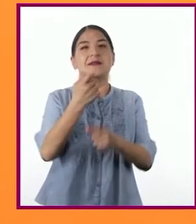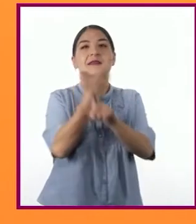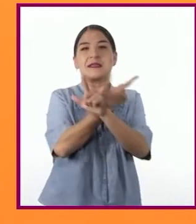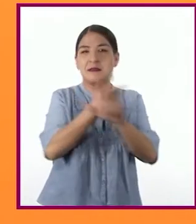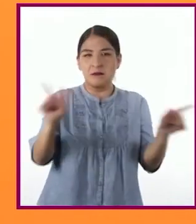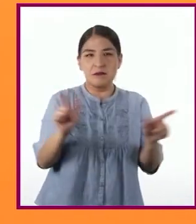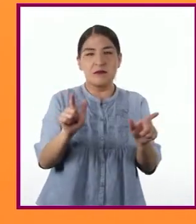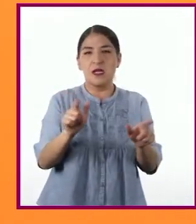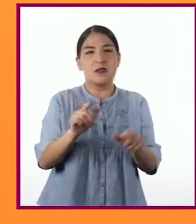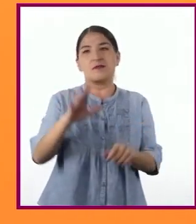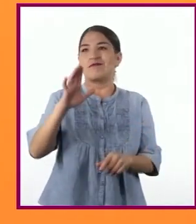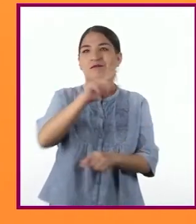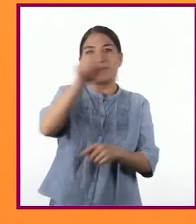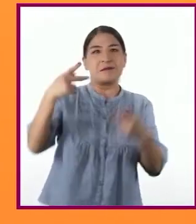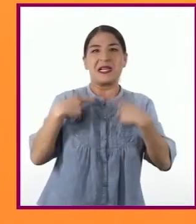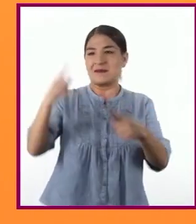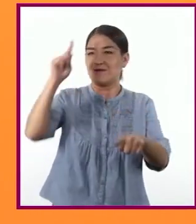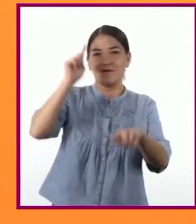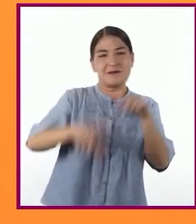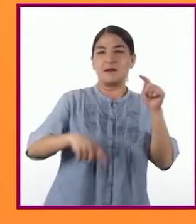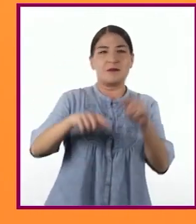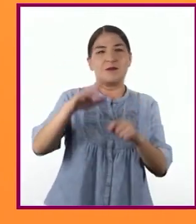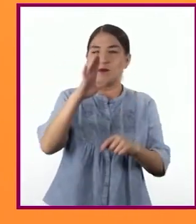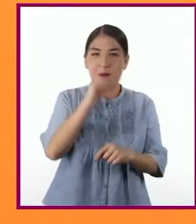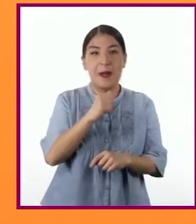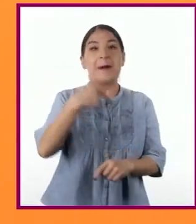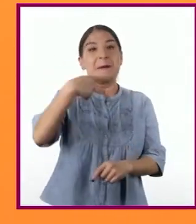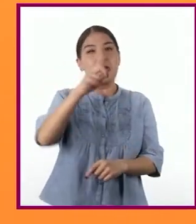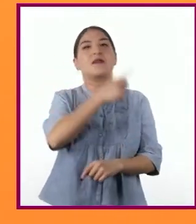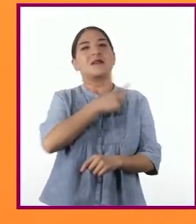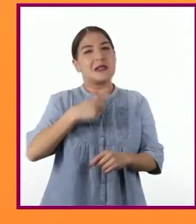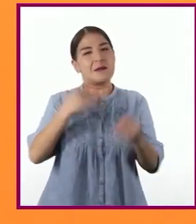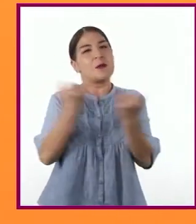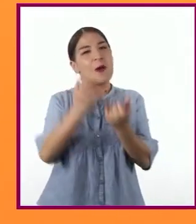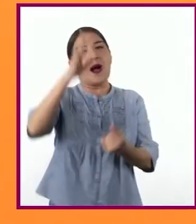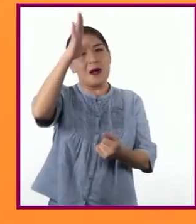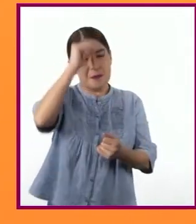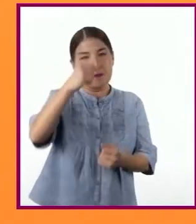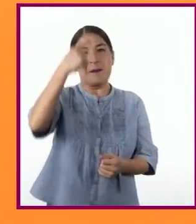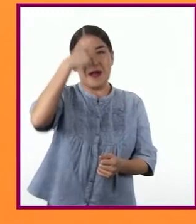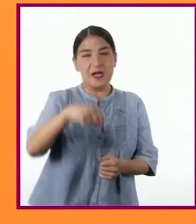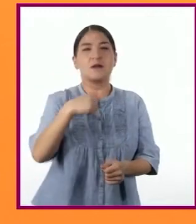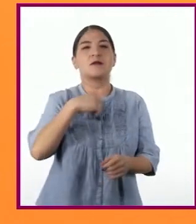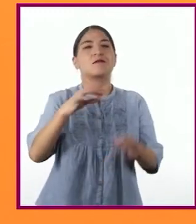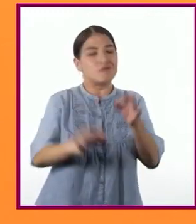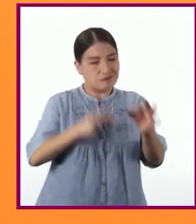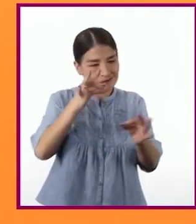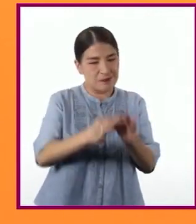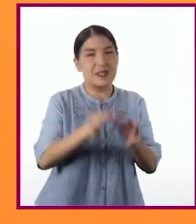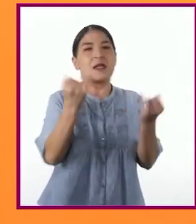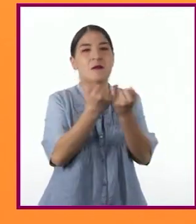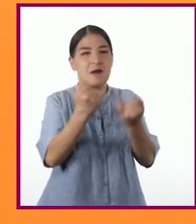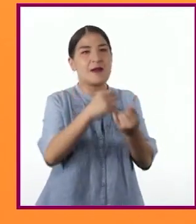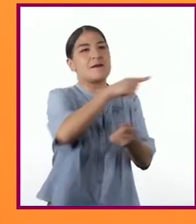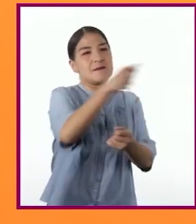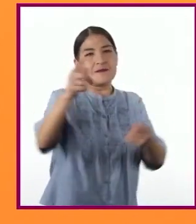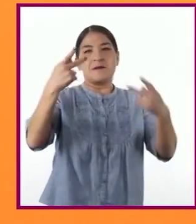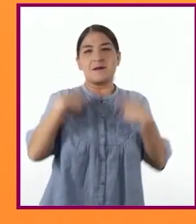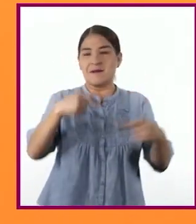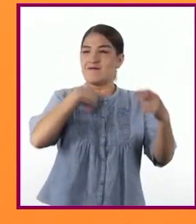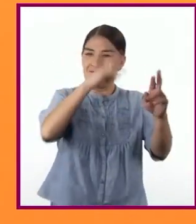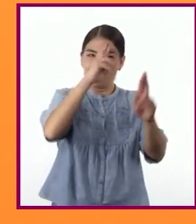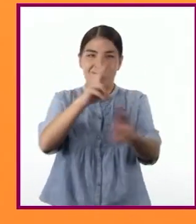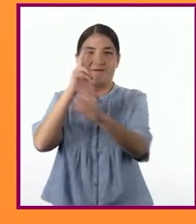que nadie puede quitarte, pero está sujeto a una serie de acuerdos que te obligan a tomar en cuenta a las demás personas con las que